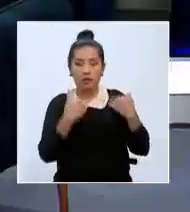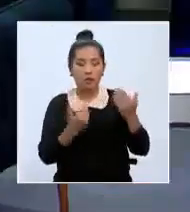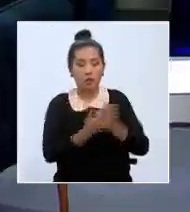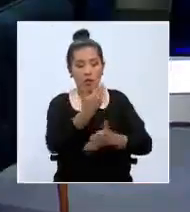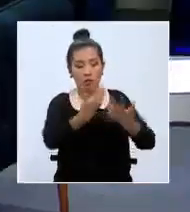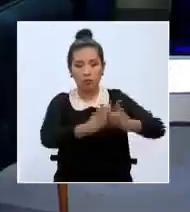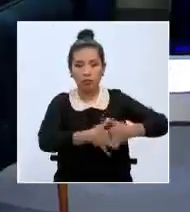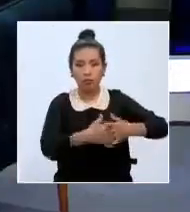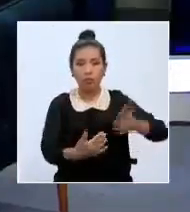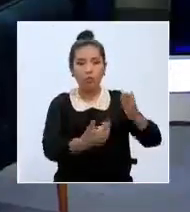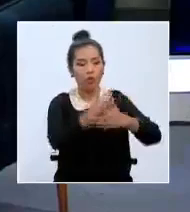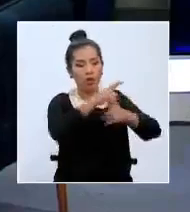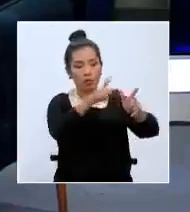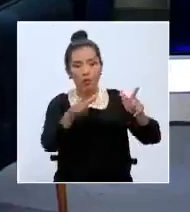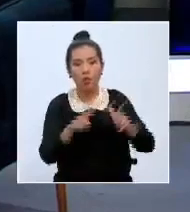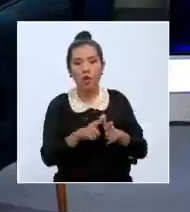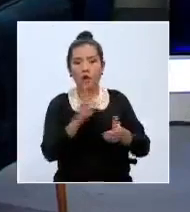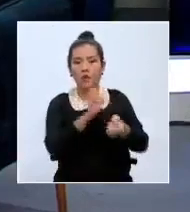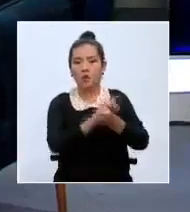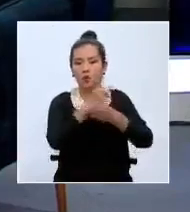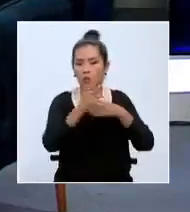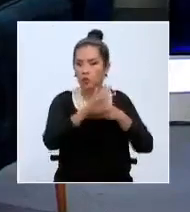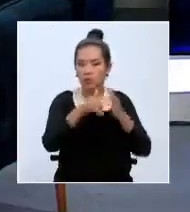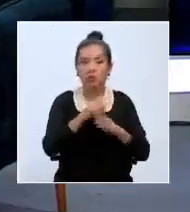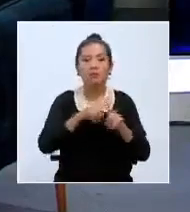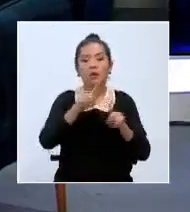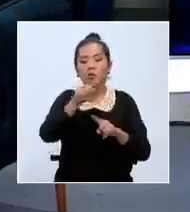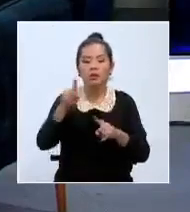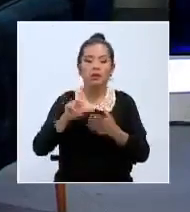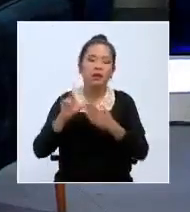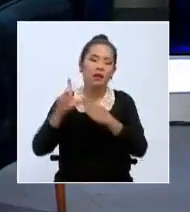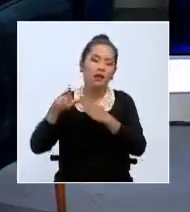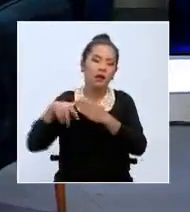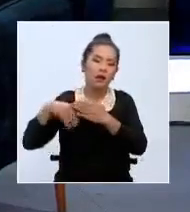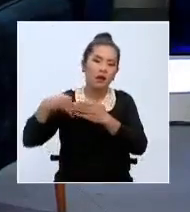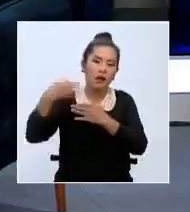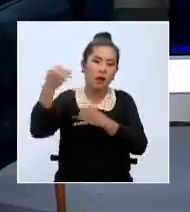Lo único que hay que hacer ahora es no esperar a último. Si hay alguna sospecha,